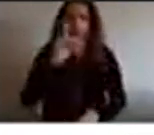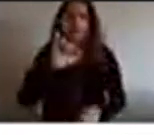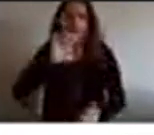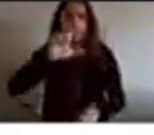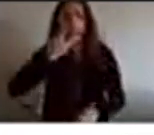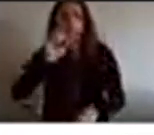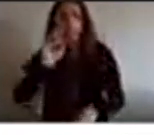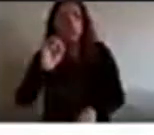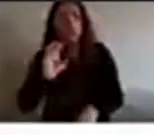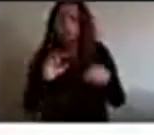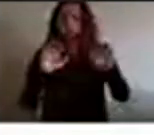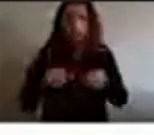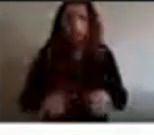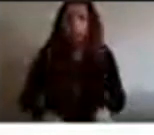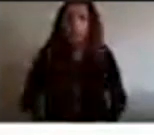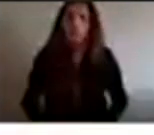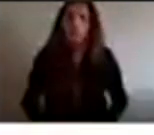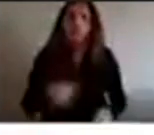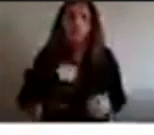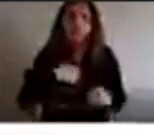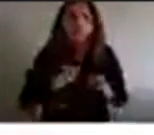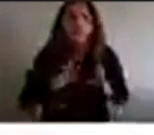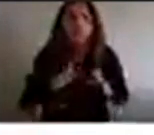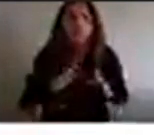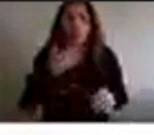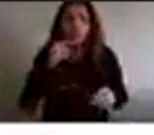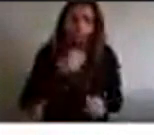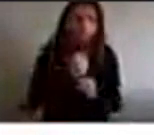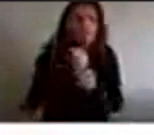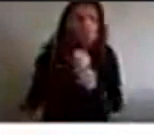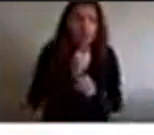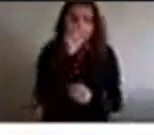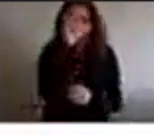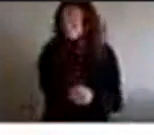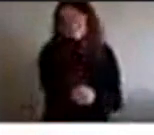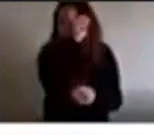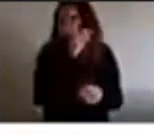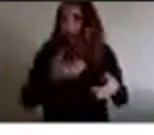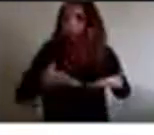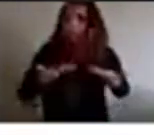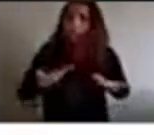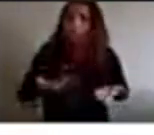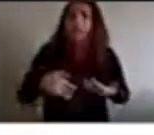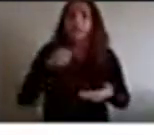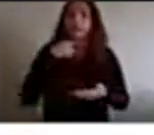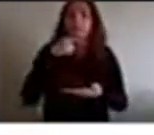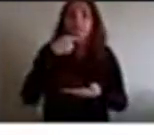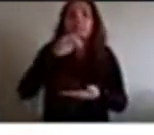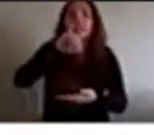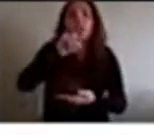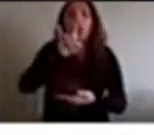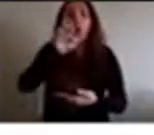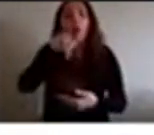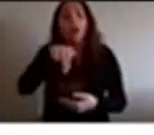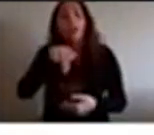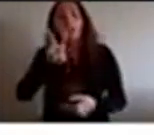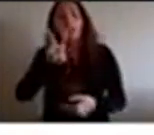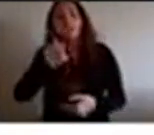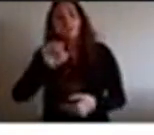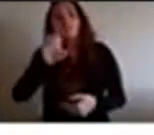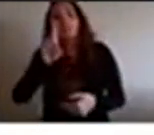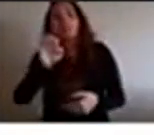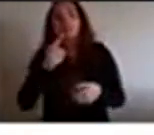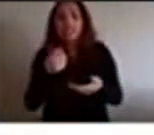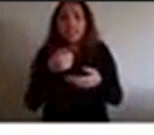Feliz porque estoy trabajando duro aquí, Juan Valdez Café. Ellos quieren mucho o adoran mucho su